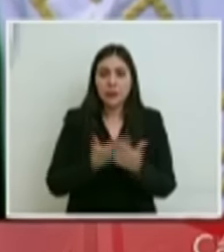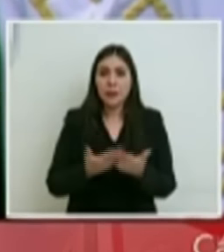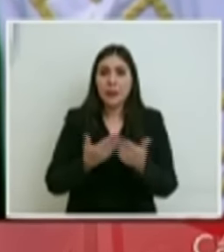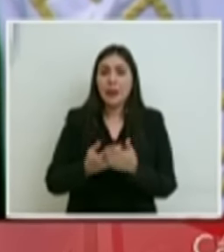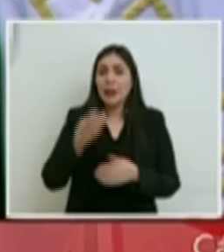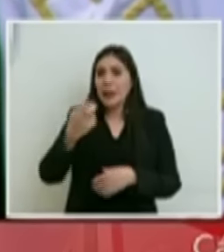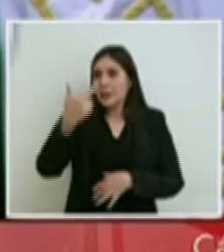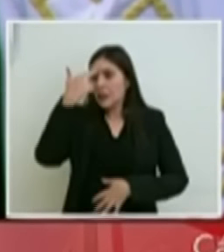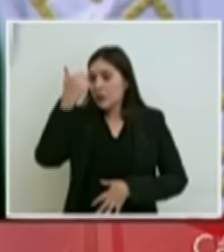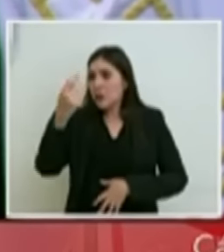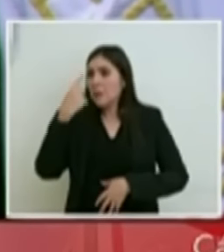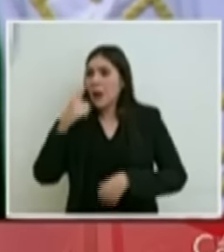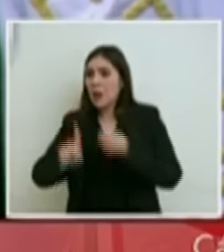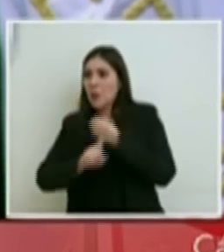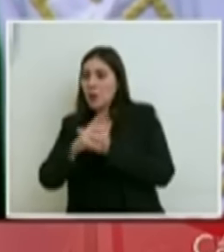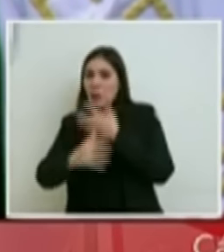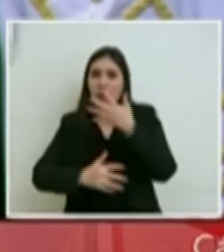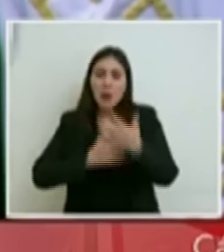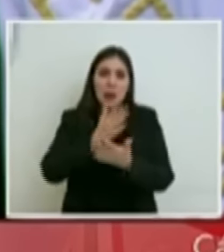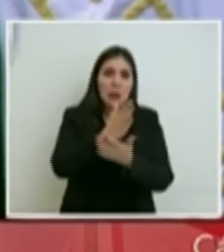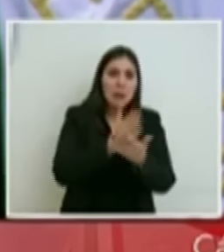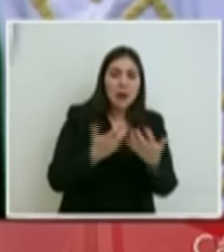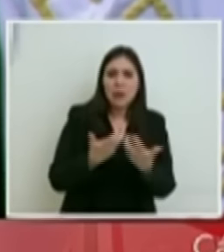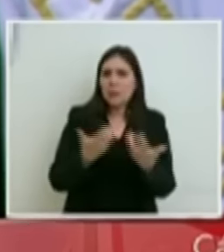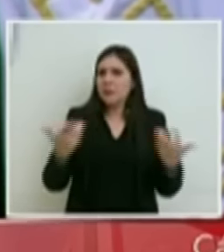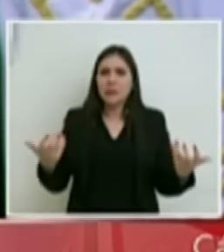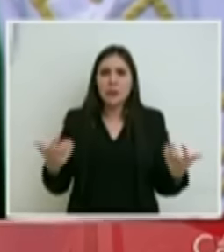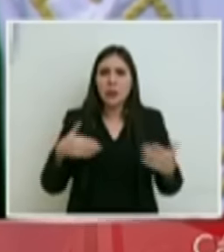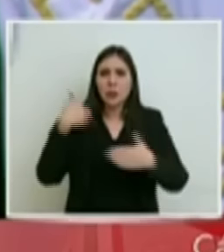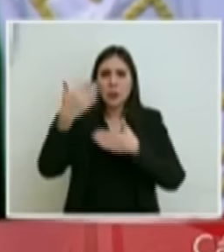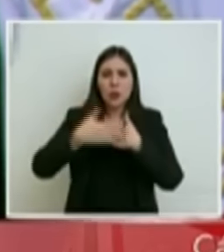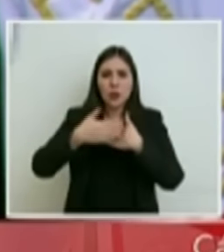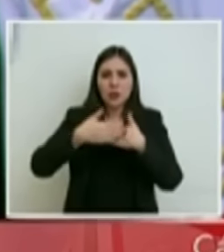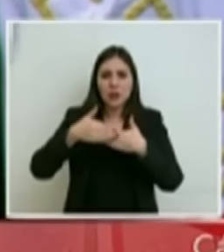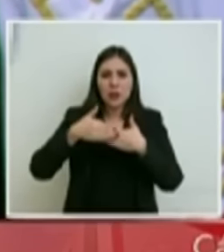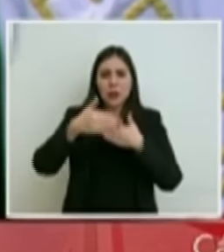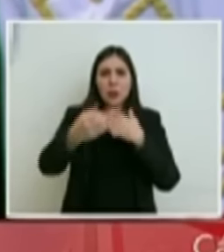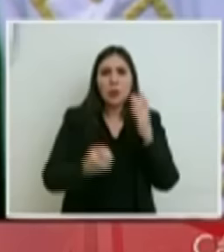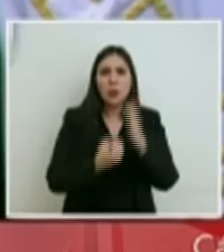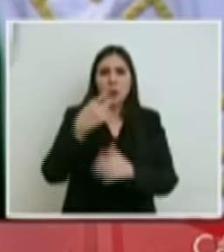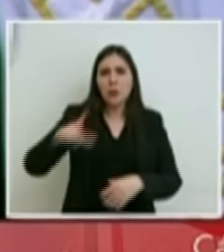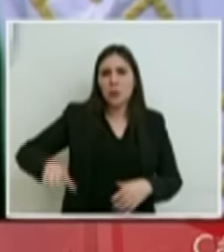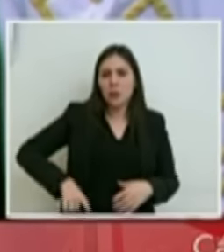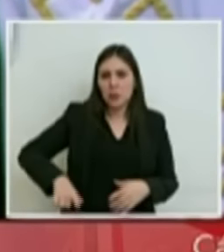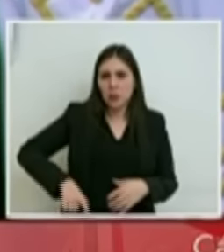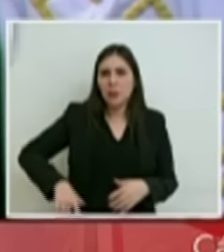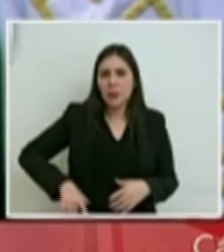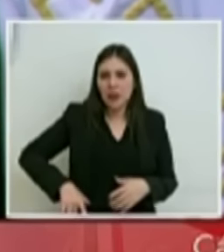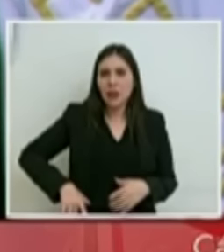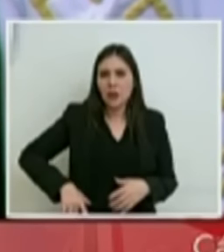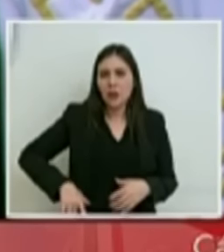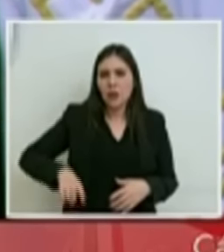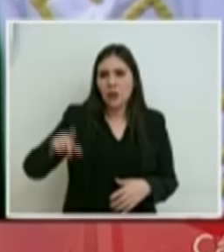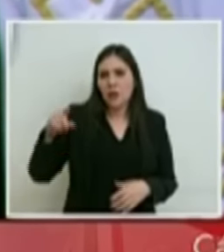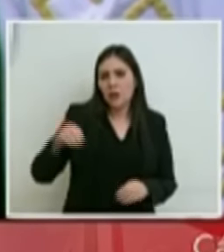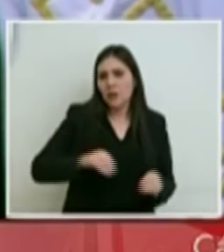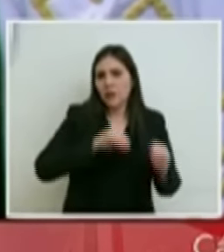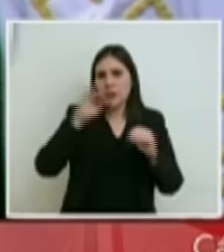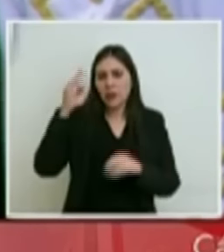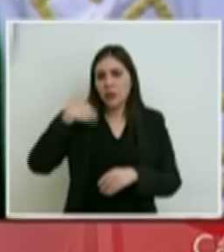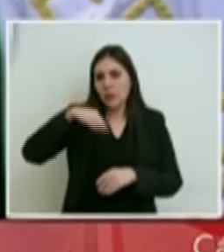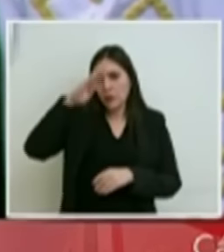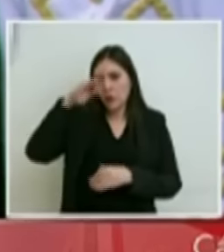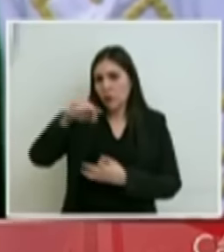polarización. Está por iniciar un nuevo gobierno federal y creo que todos debemos contribuir a que lo haga en